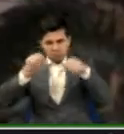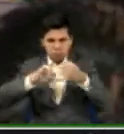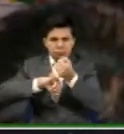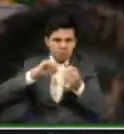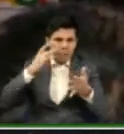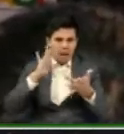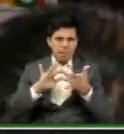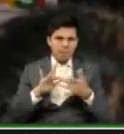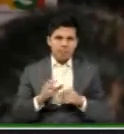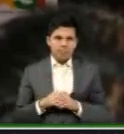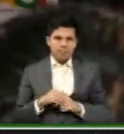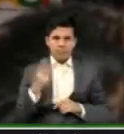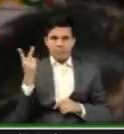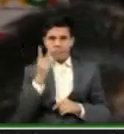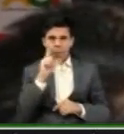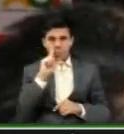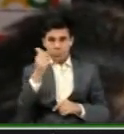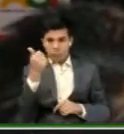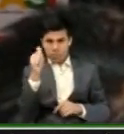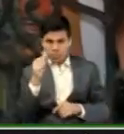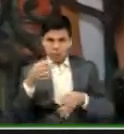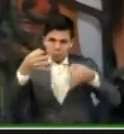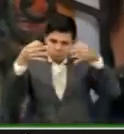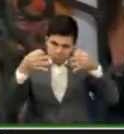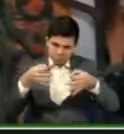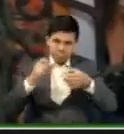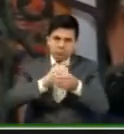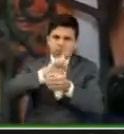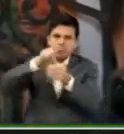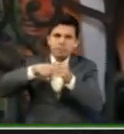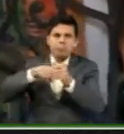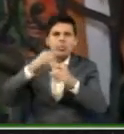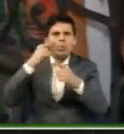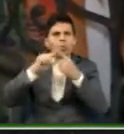independientes. El viernes 10 de julio será el acto formal de inscripción